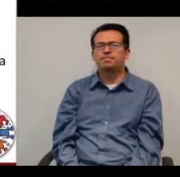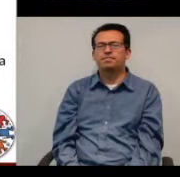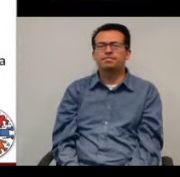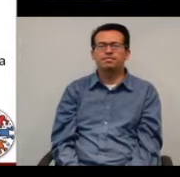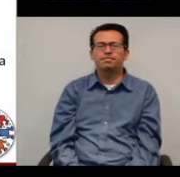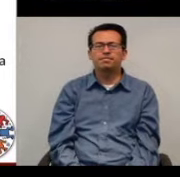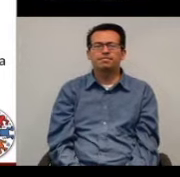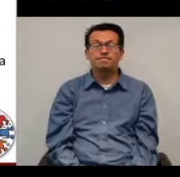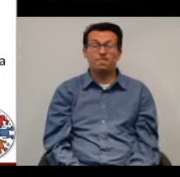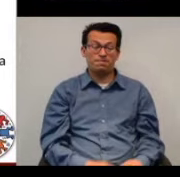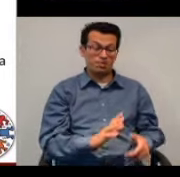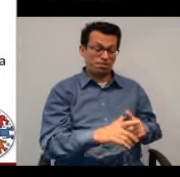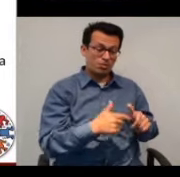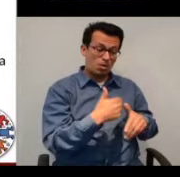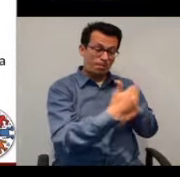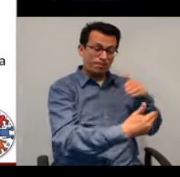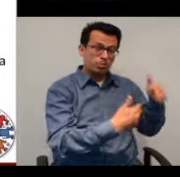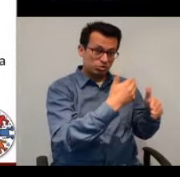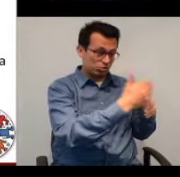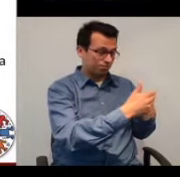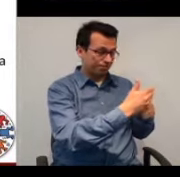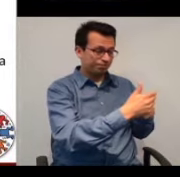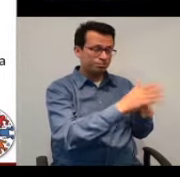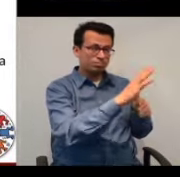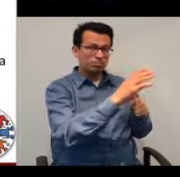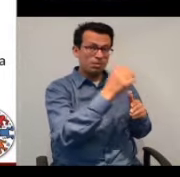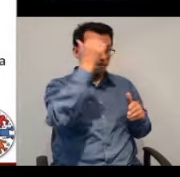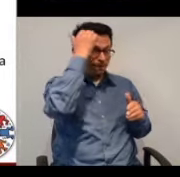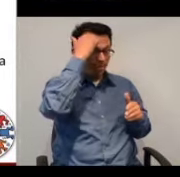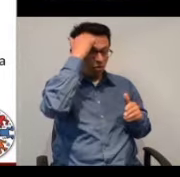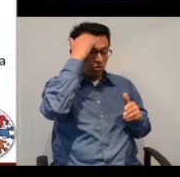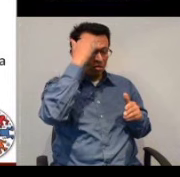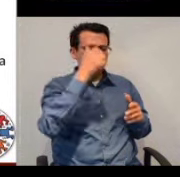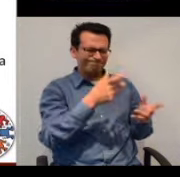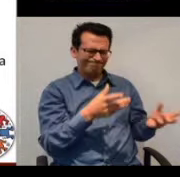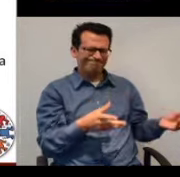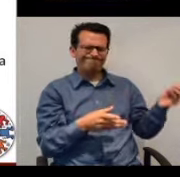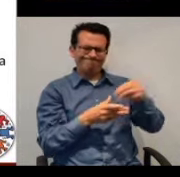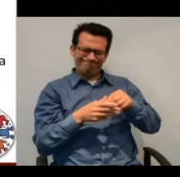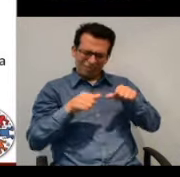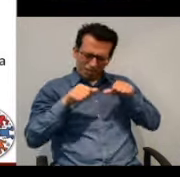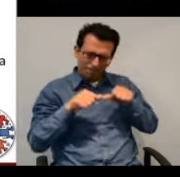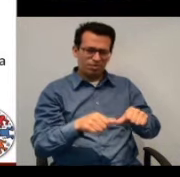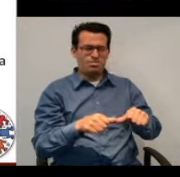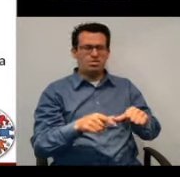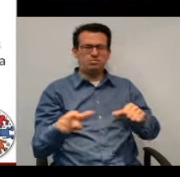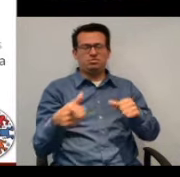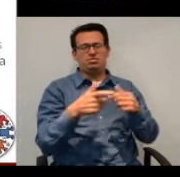acompañar el apoyo pedagógico, deben facilitar el acceso, la permanencia y la graduación de los estudiantes en el sistema.